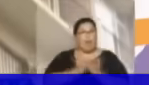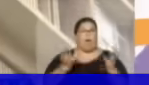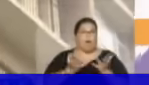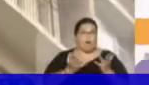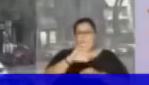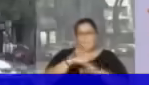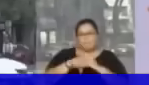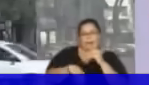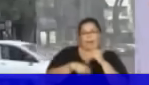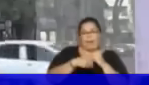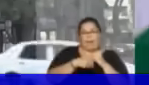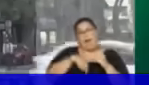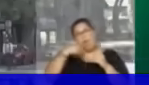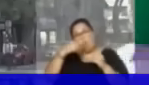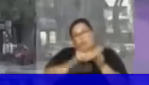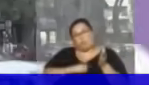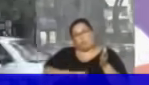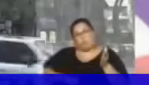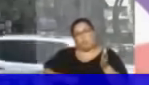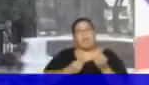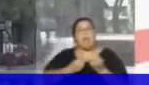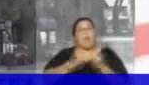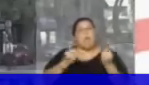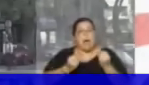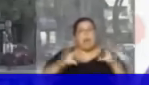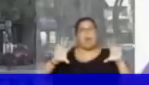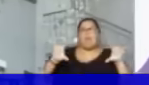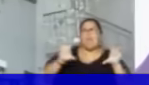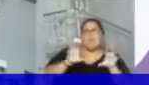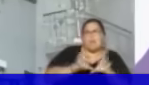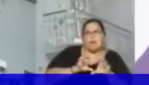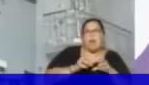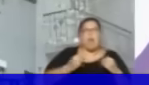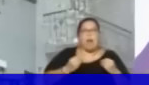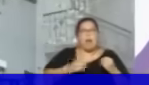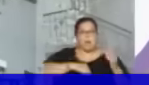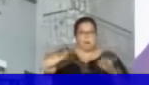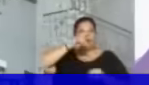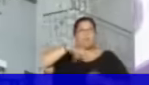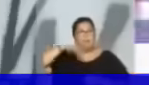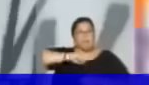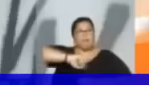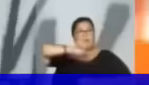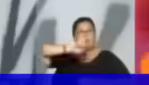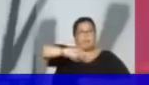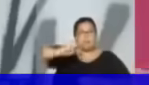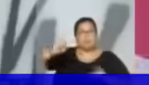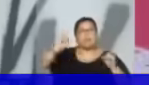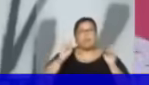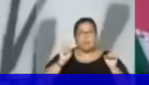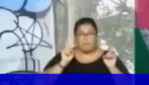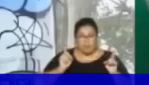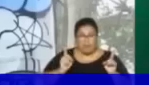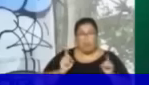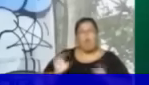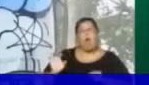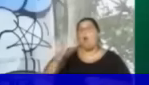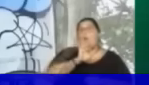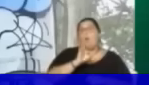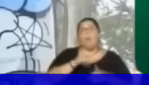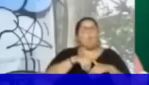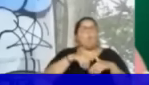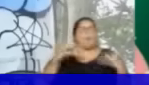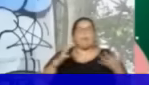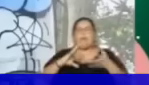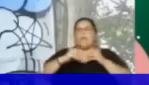una obra en su edificio. Como pasa con varios artistas en Montevideo que han hecho murales muy lindos, ya sea en lugares